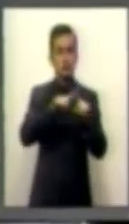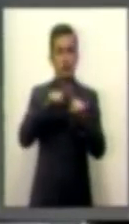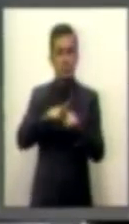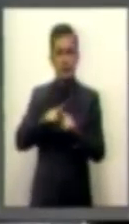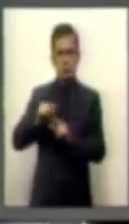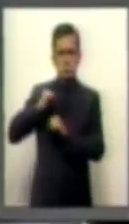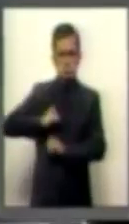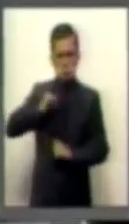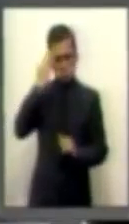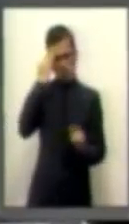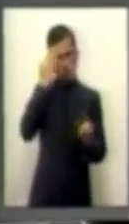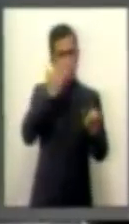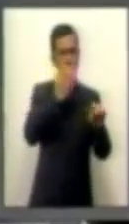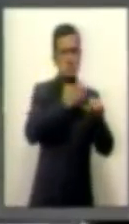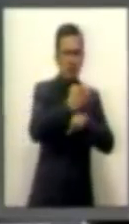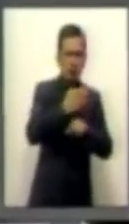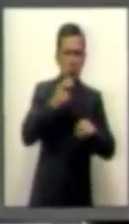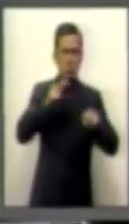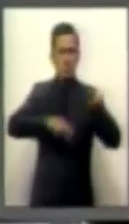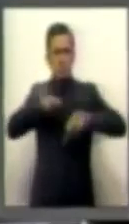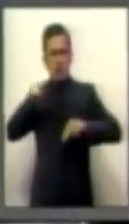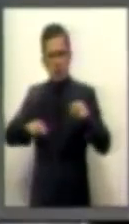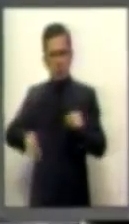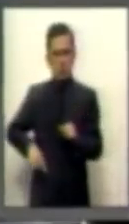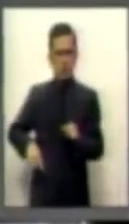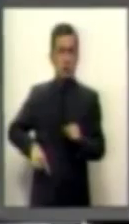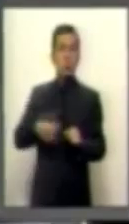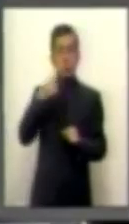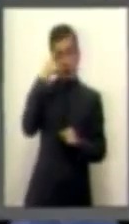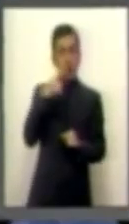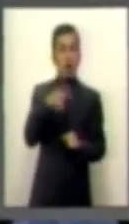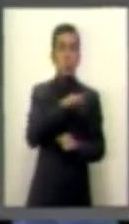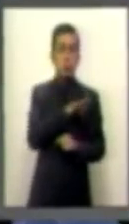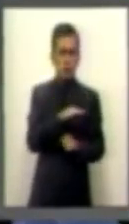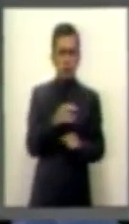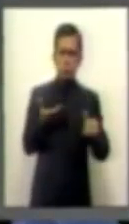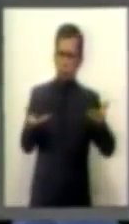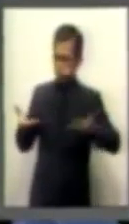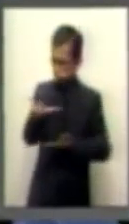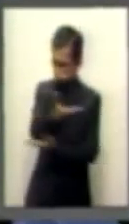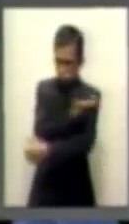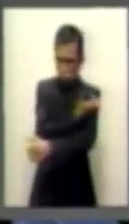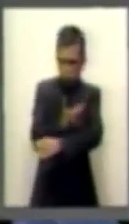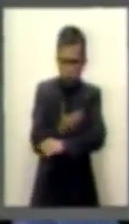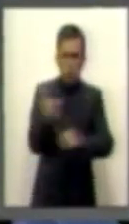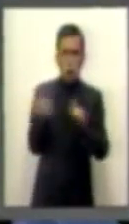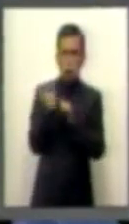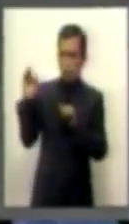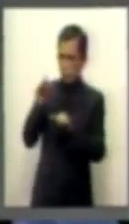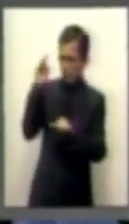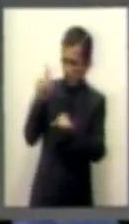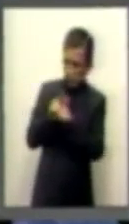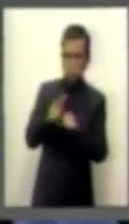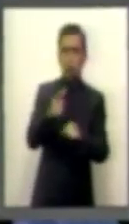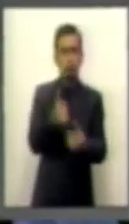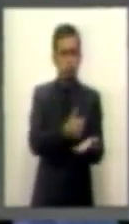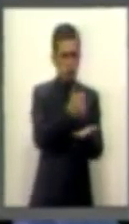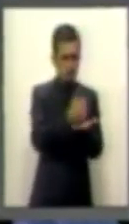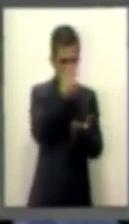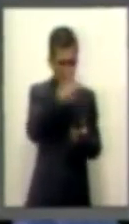de órdenes de gobierno a fin de establecer las bases de coordinación entre la federación la ciudad de mexico